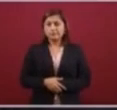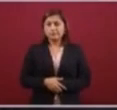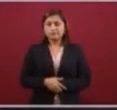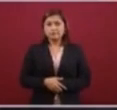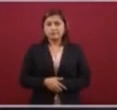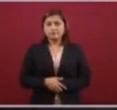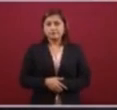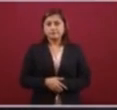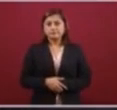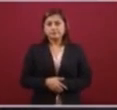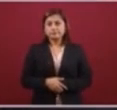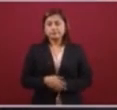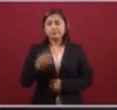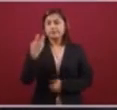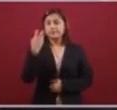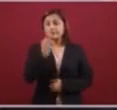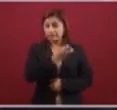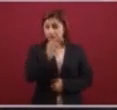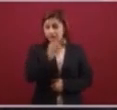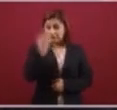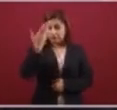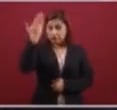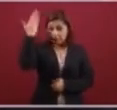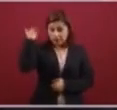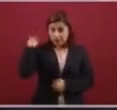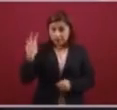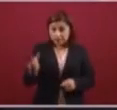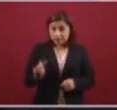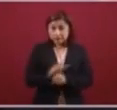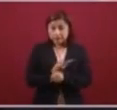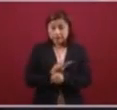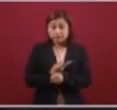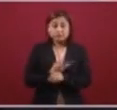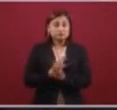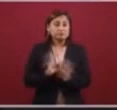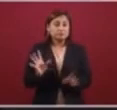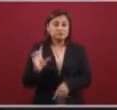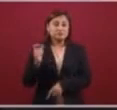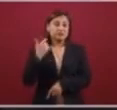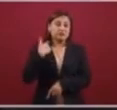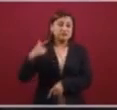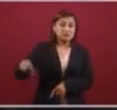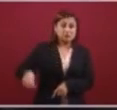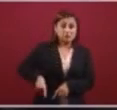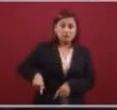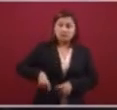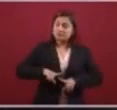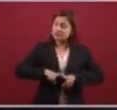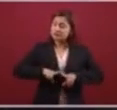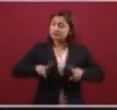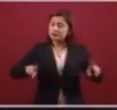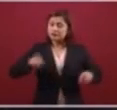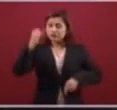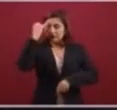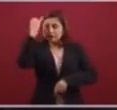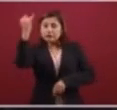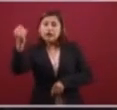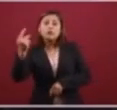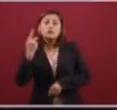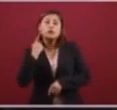eso ya tiene que ver con el antiguo régimen con la política neoliberal